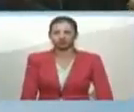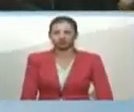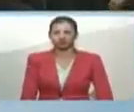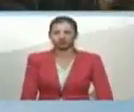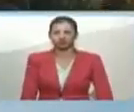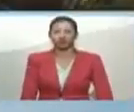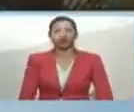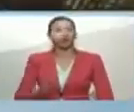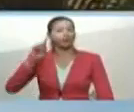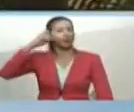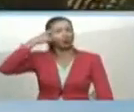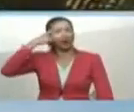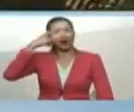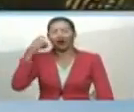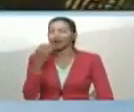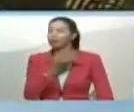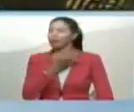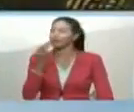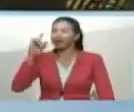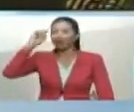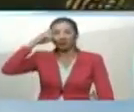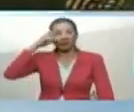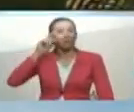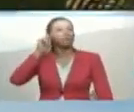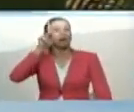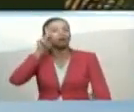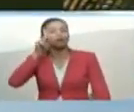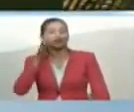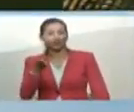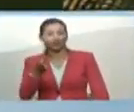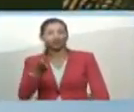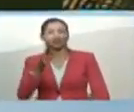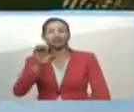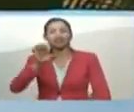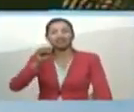Me acuerdo perfectamente del profesor Escarrá,